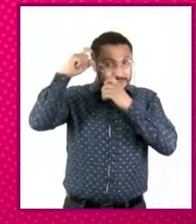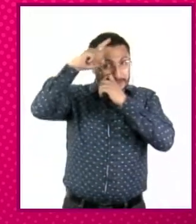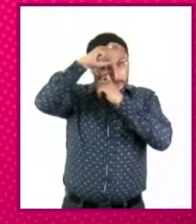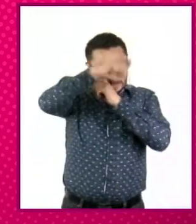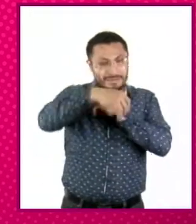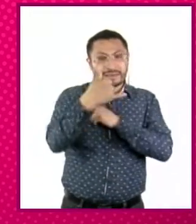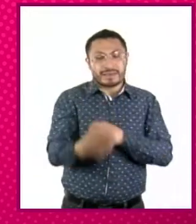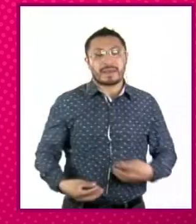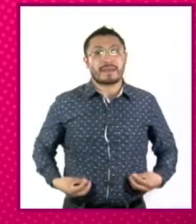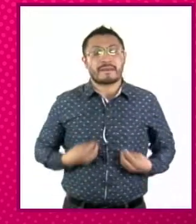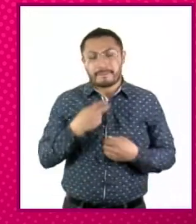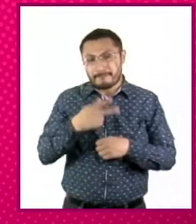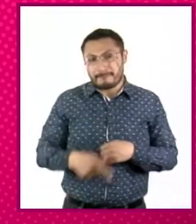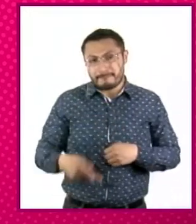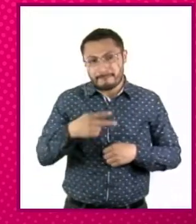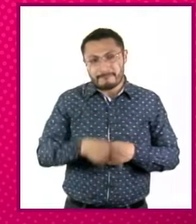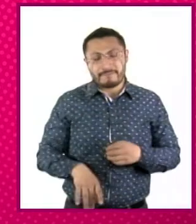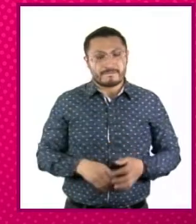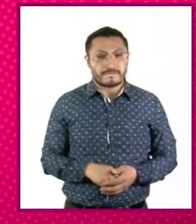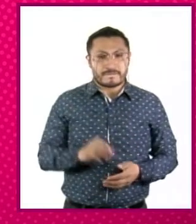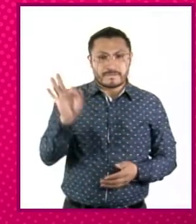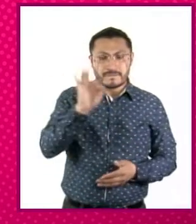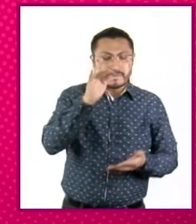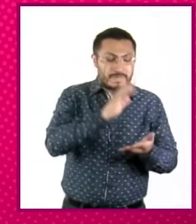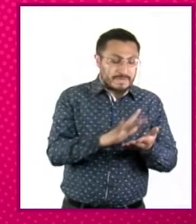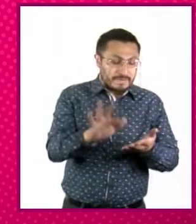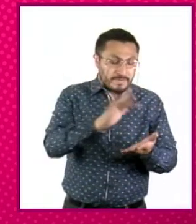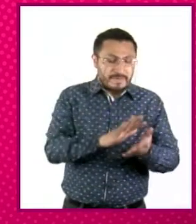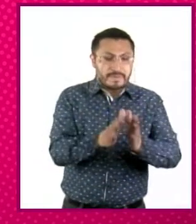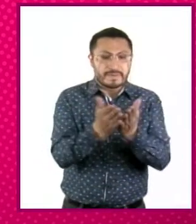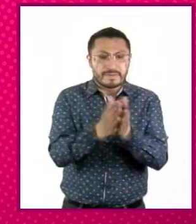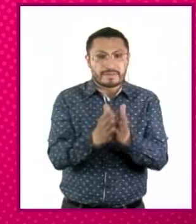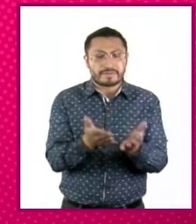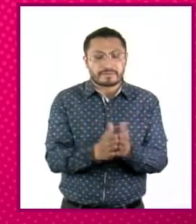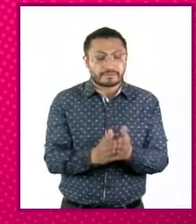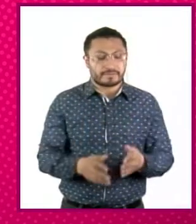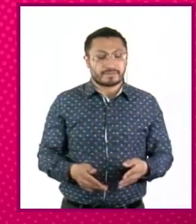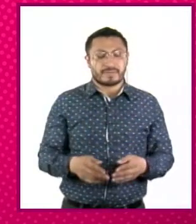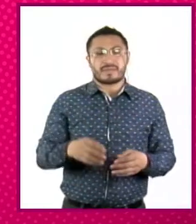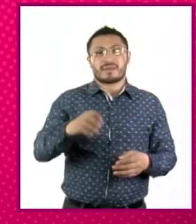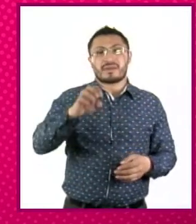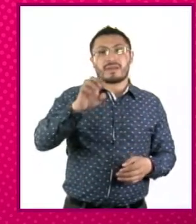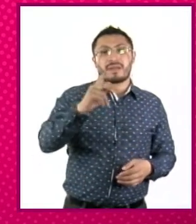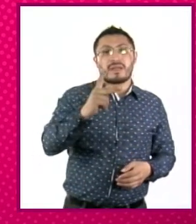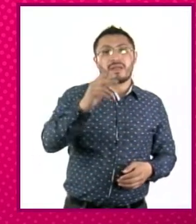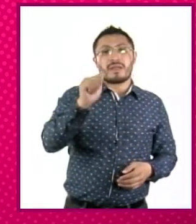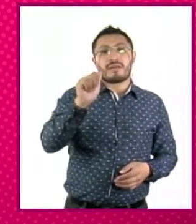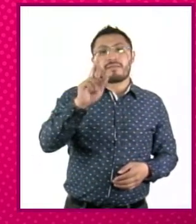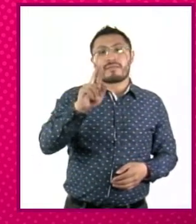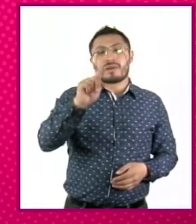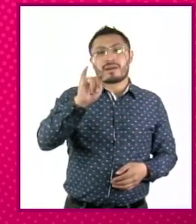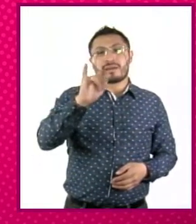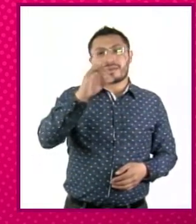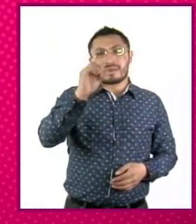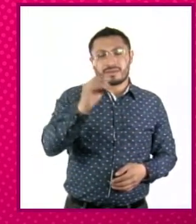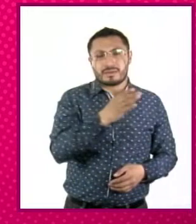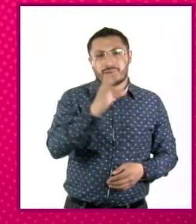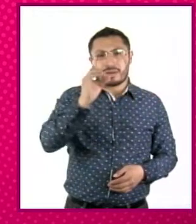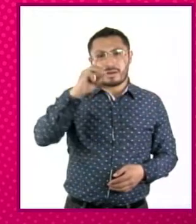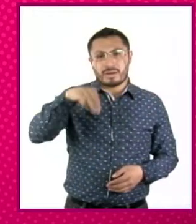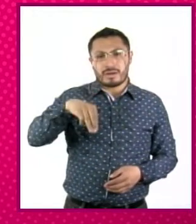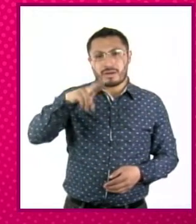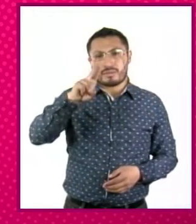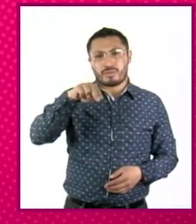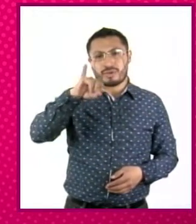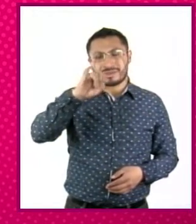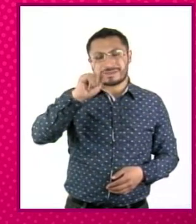arriesgaban. Si nosotros leemos, por ejemplo, el manifiesto del Partido Comunista, lo que vemos ahí es un reconocimiento de la opresión de